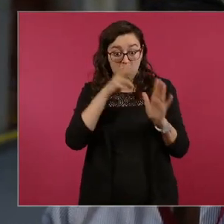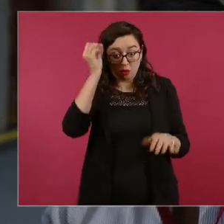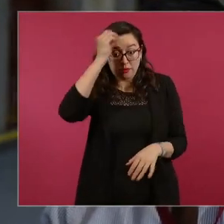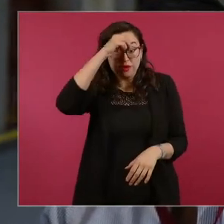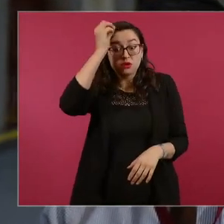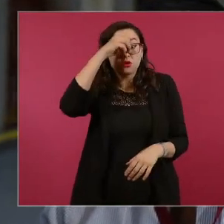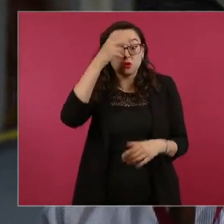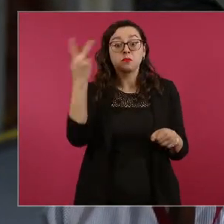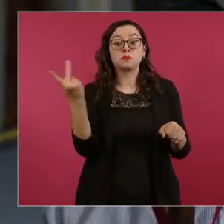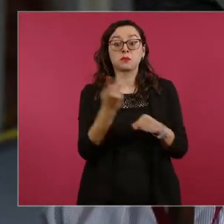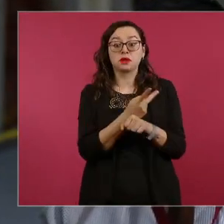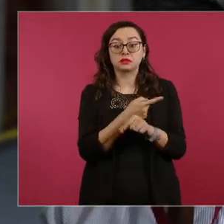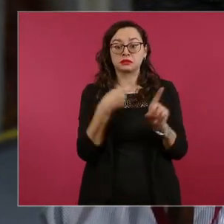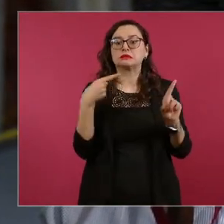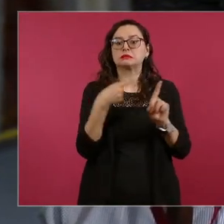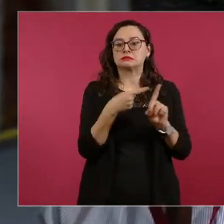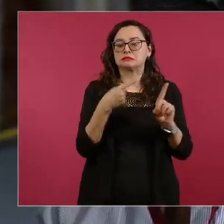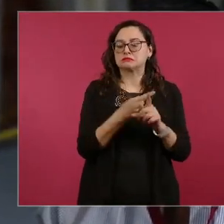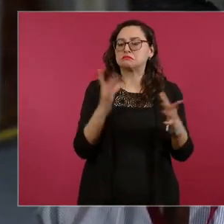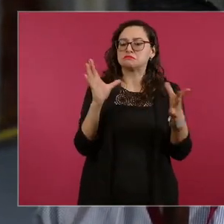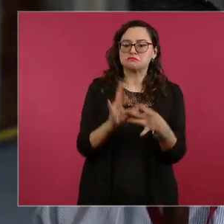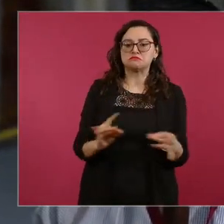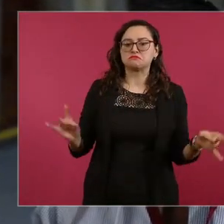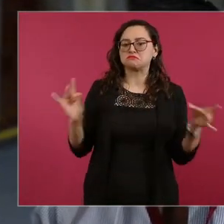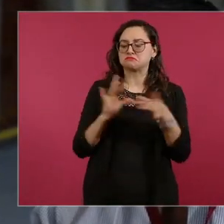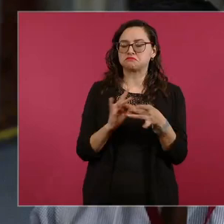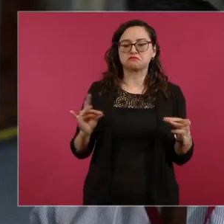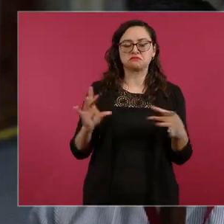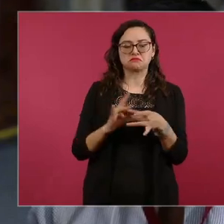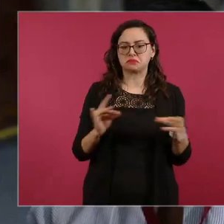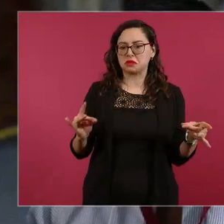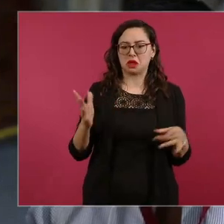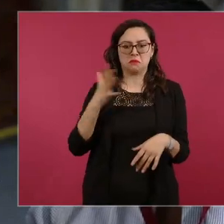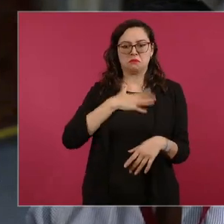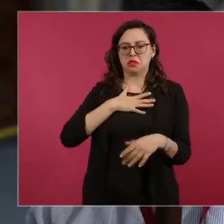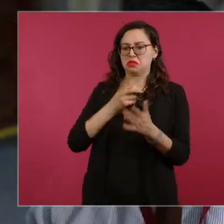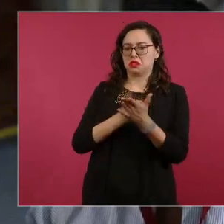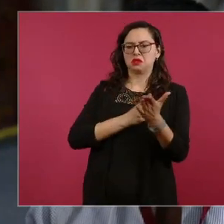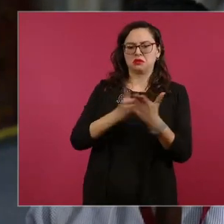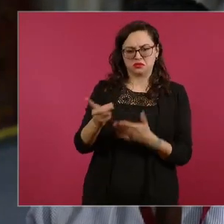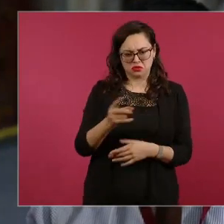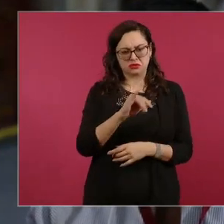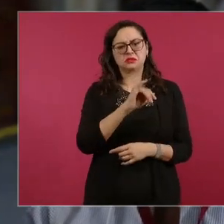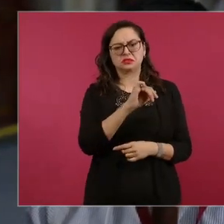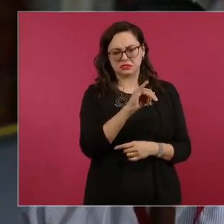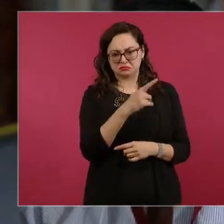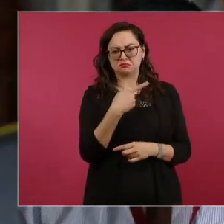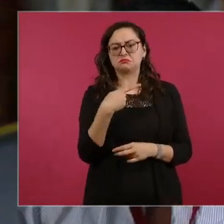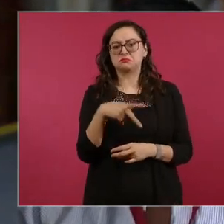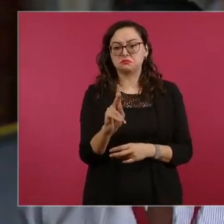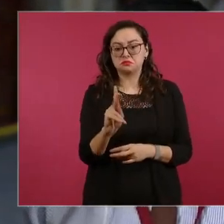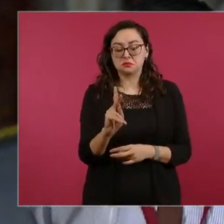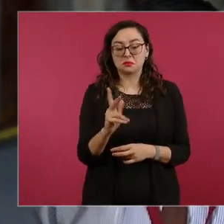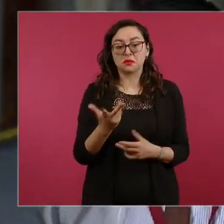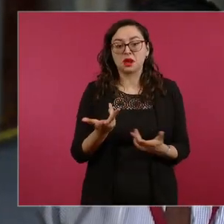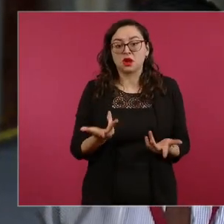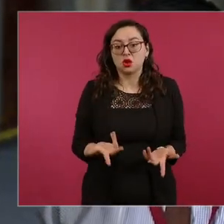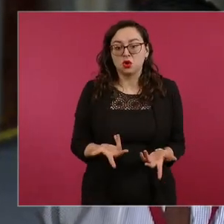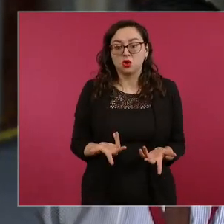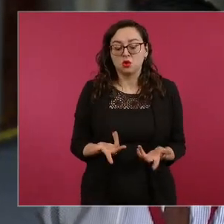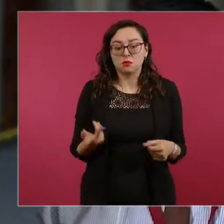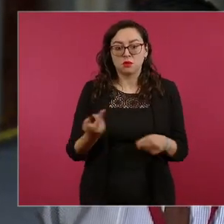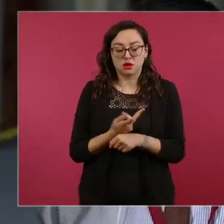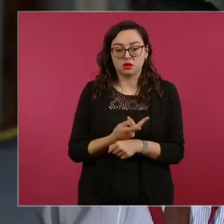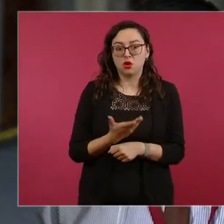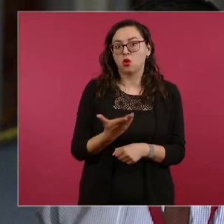El empresario hace su defensa, obviamente, tiene el derecho. Sí, y este es su derecho. Pero preguntarle, aunque no haya visto el video, buscará